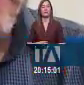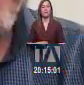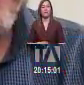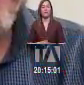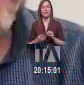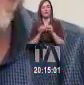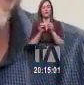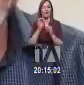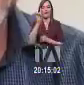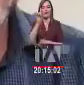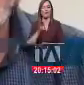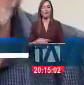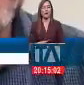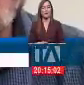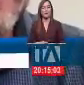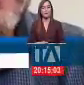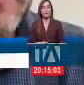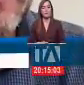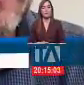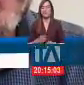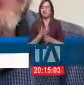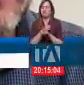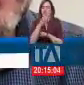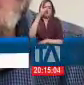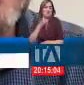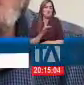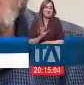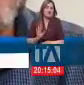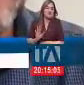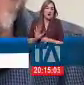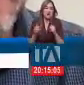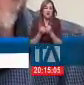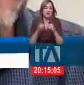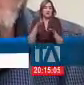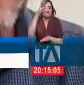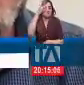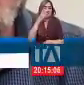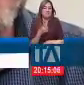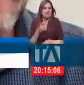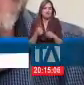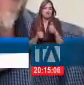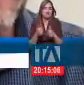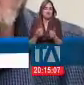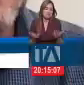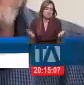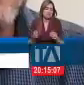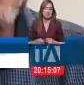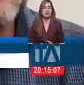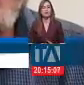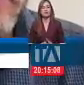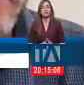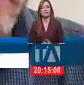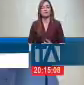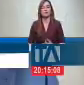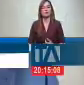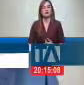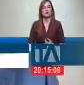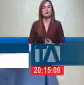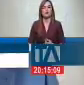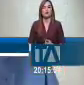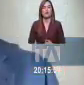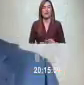caso de la bancada de la Revolución Ciudadana, se ha dado la libertad para que cada uno de los asambleístas o legisladores pueda procesar y